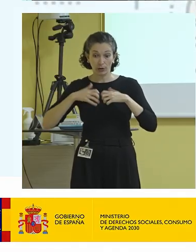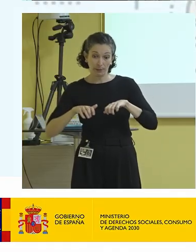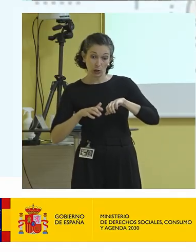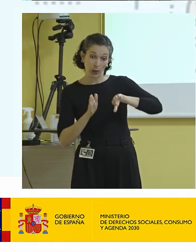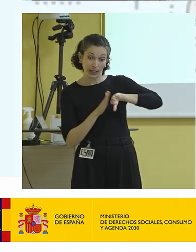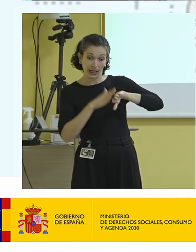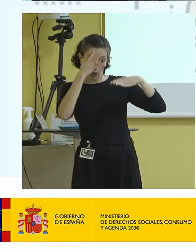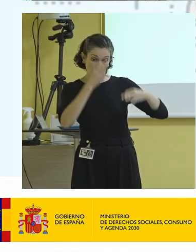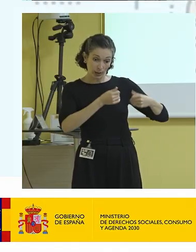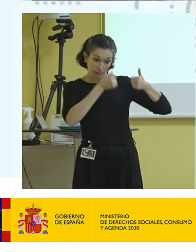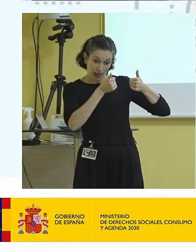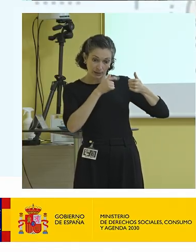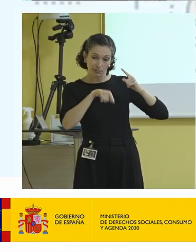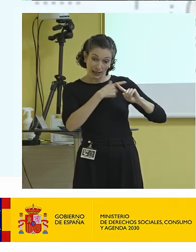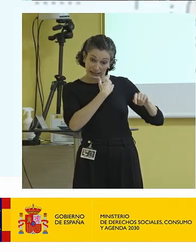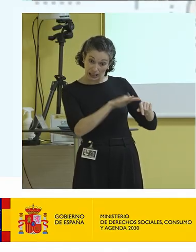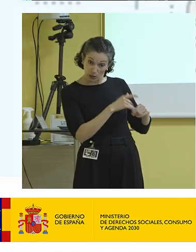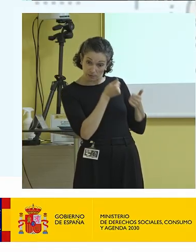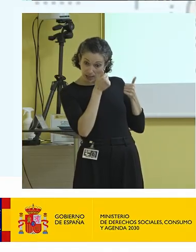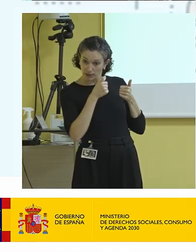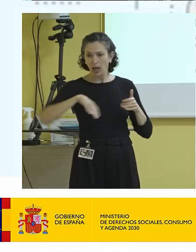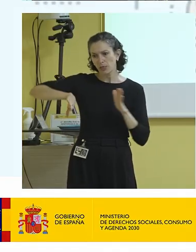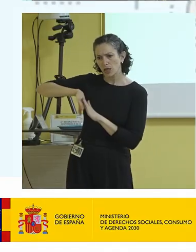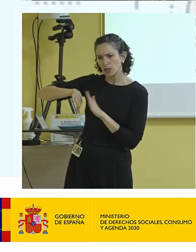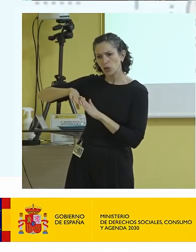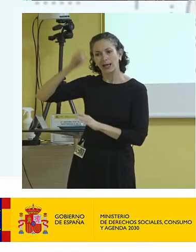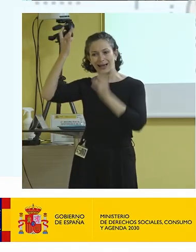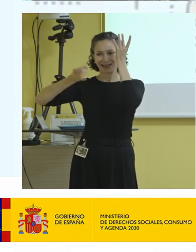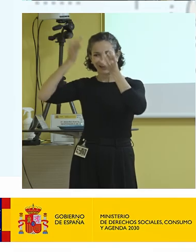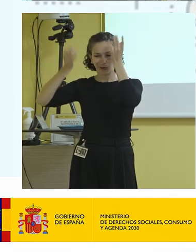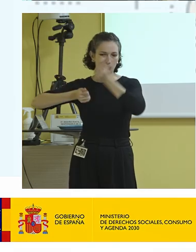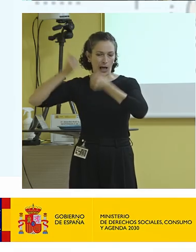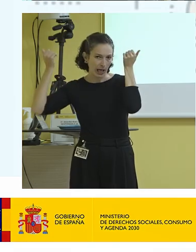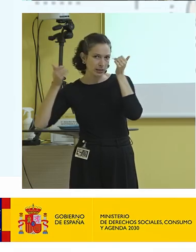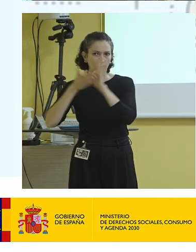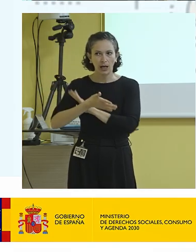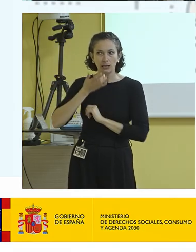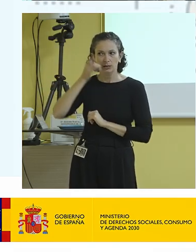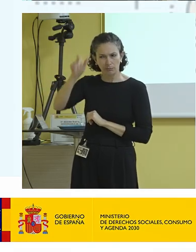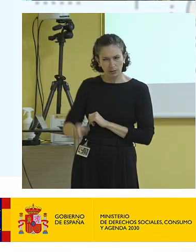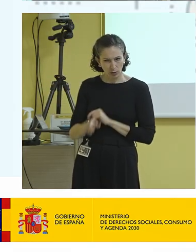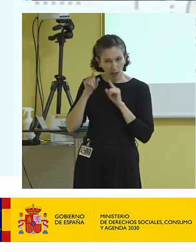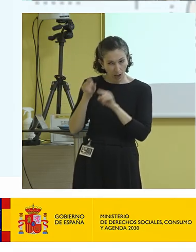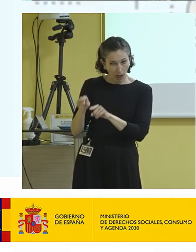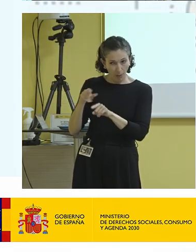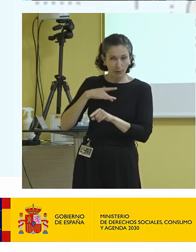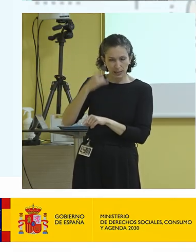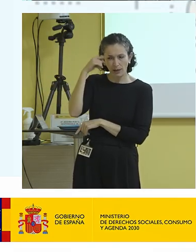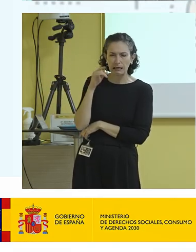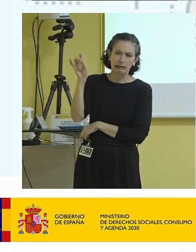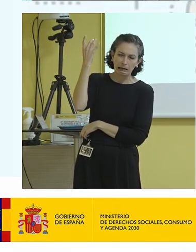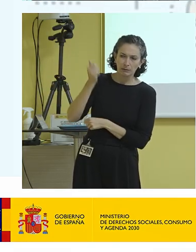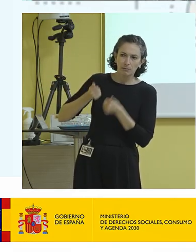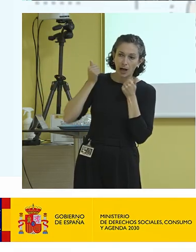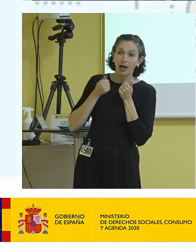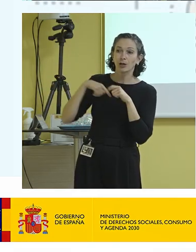izquierdo más lógico y tiránico, ¿vale? Y luego el derecho que es más creativo. Entonces tú ya puedes saber si la persona es más creativa y es